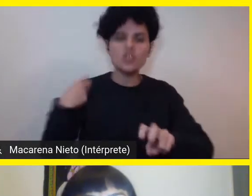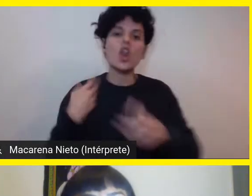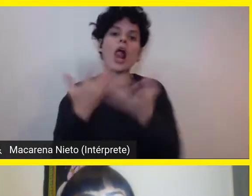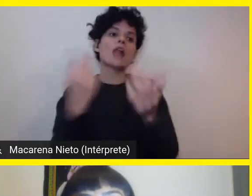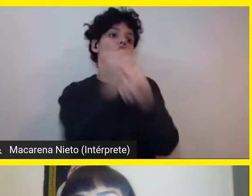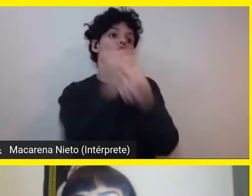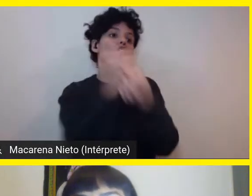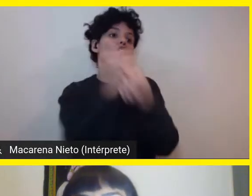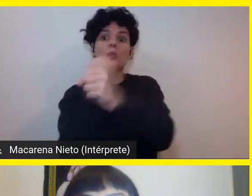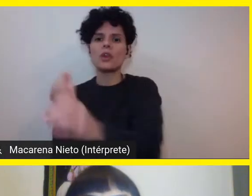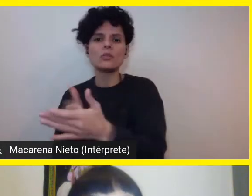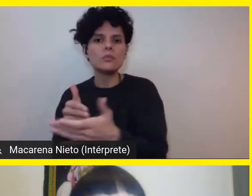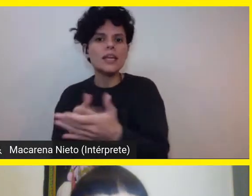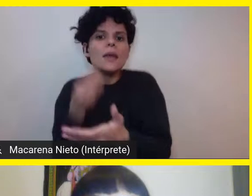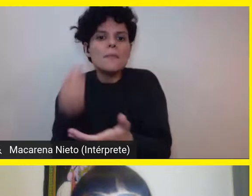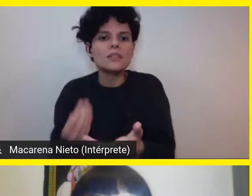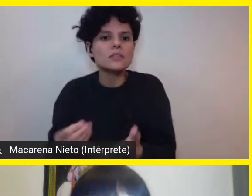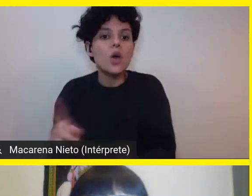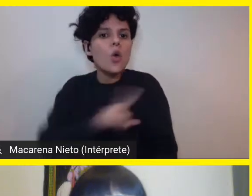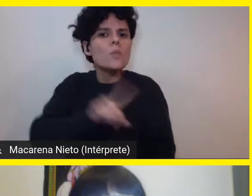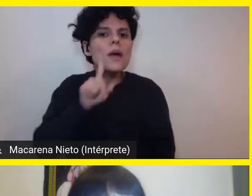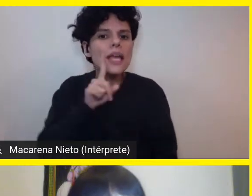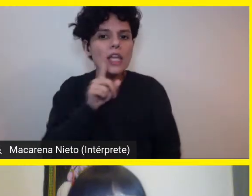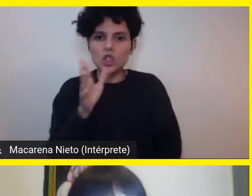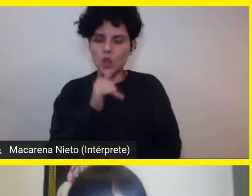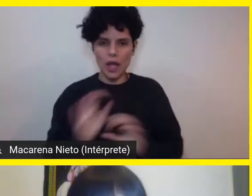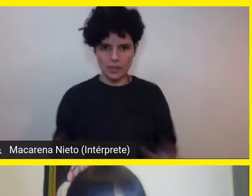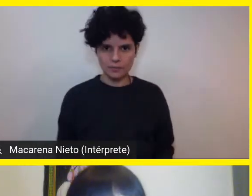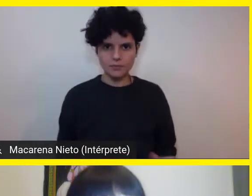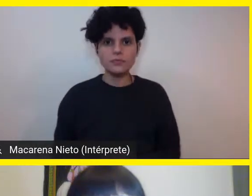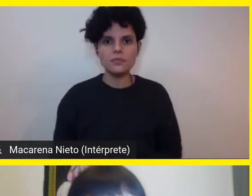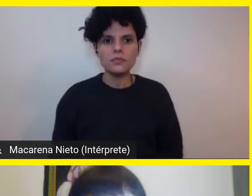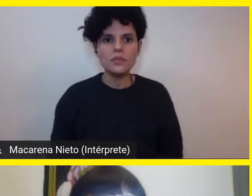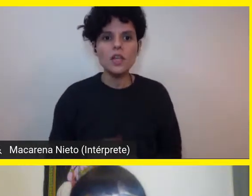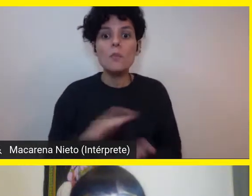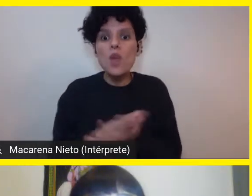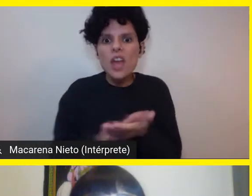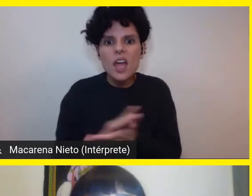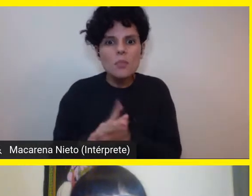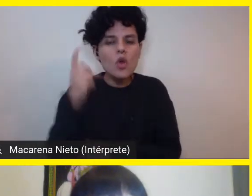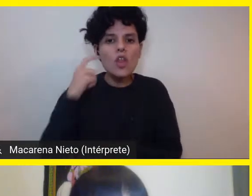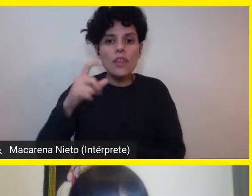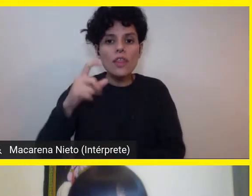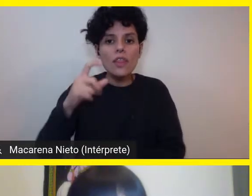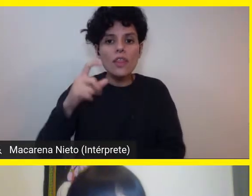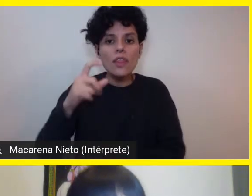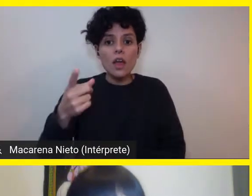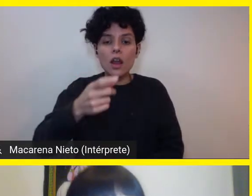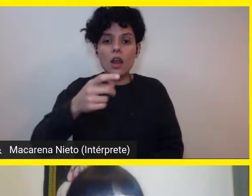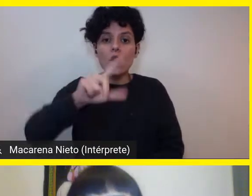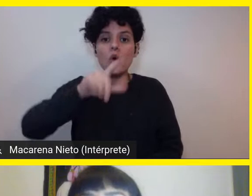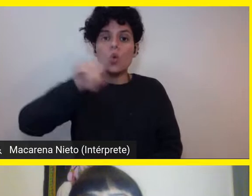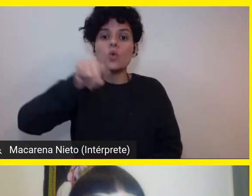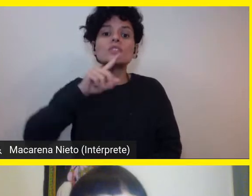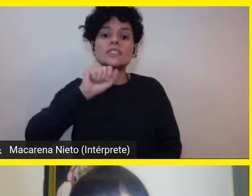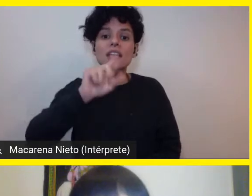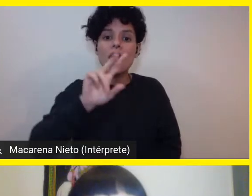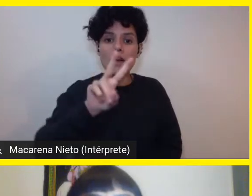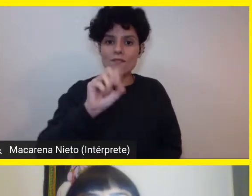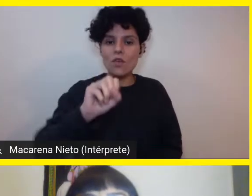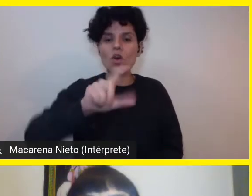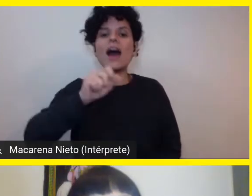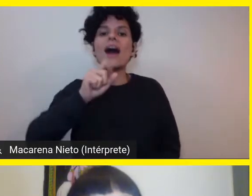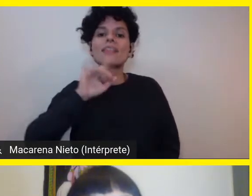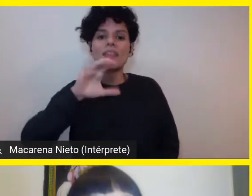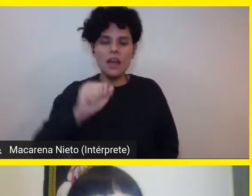¿qué pasa con eso? No hay culpable. Y es como en el caso del sumario de Gustavo Gatica o el caso de la gente que le disparó a Fabiola Campillay. Y esto no es nuevo,